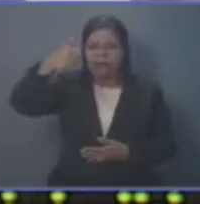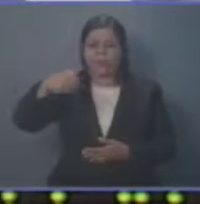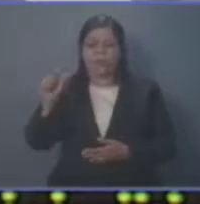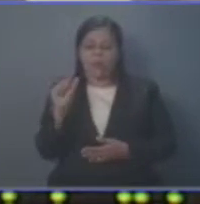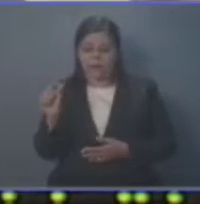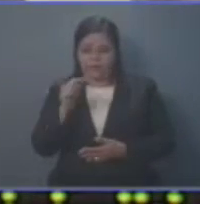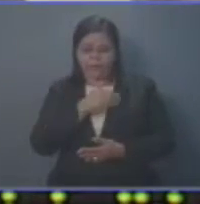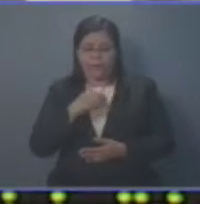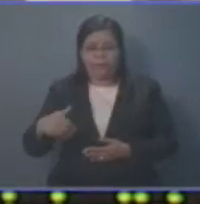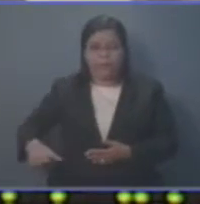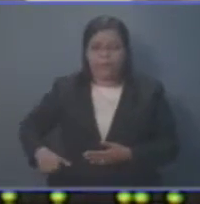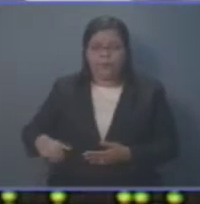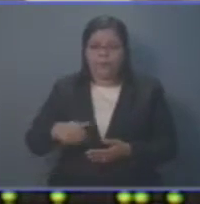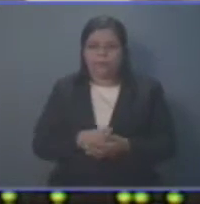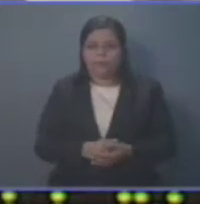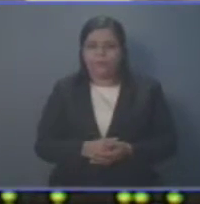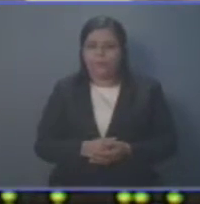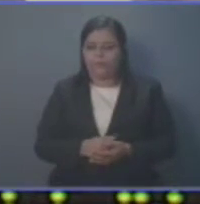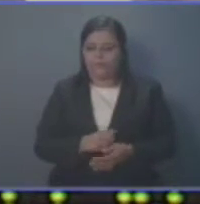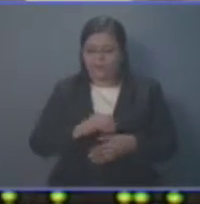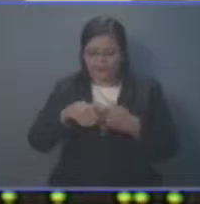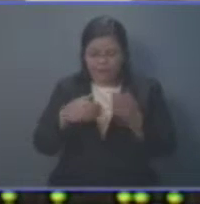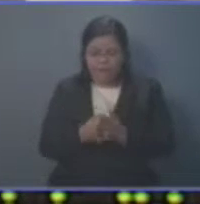presidente, me permite leer el decreto.